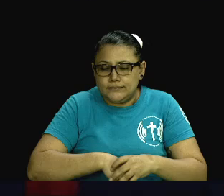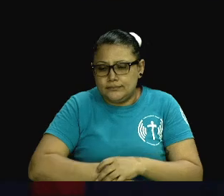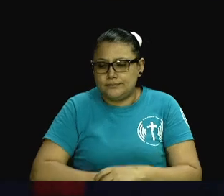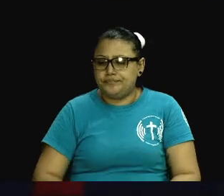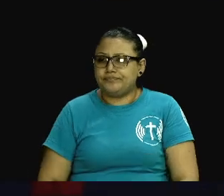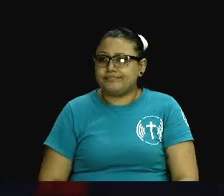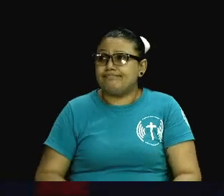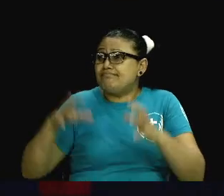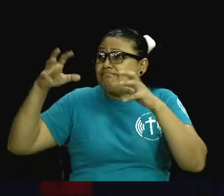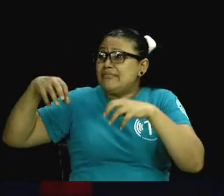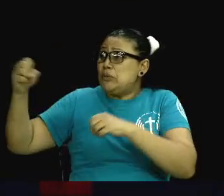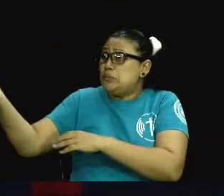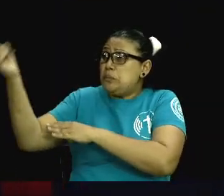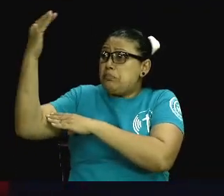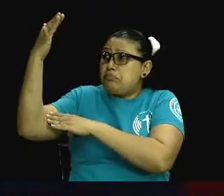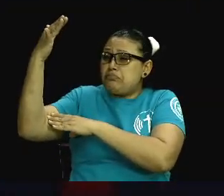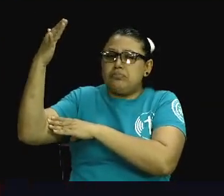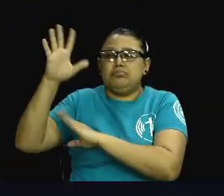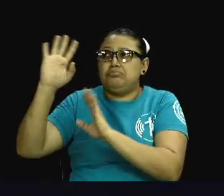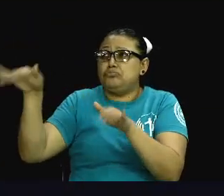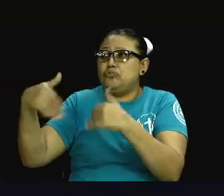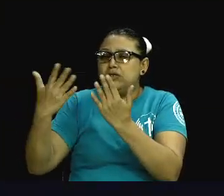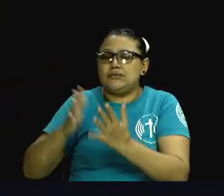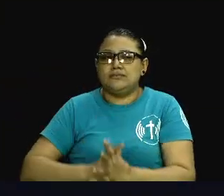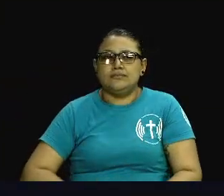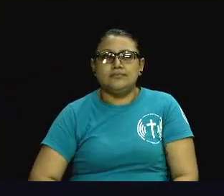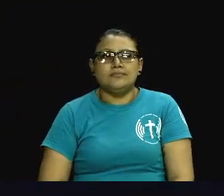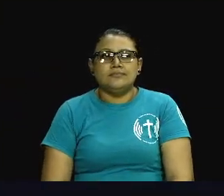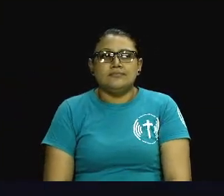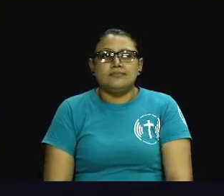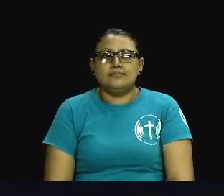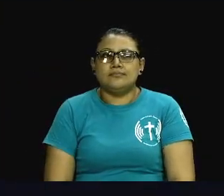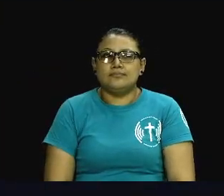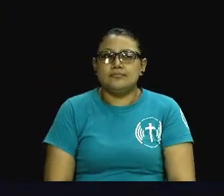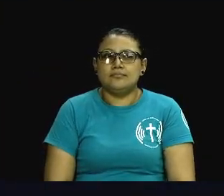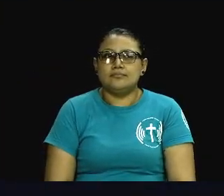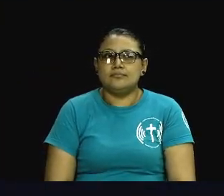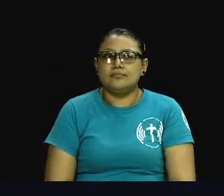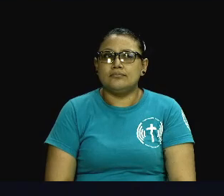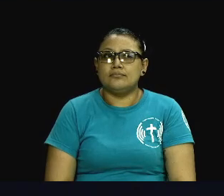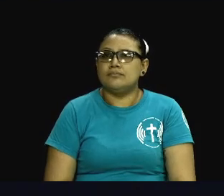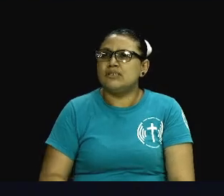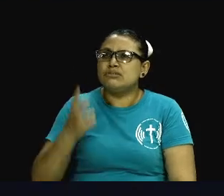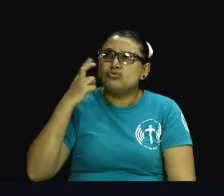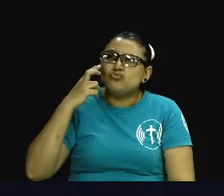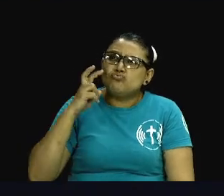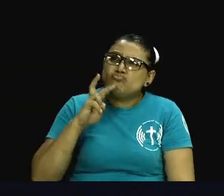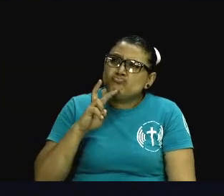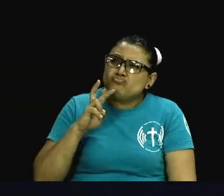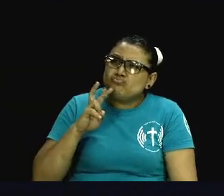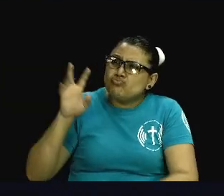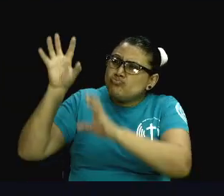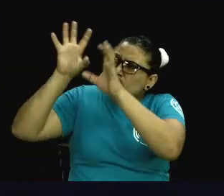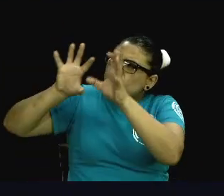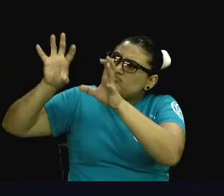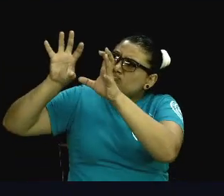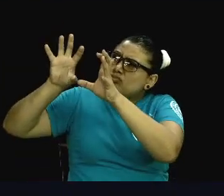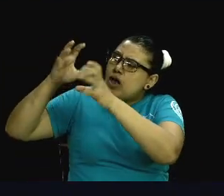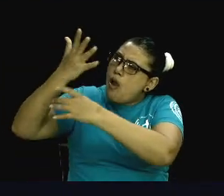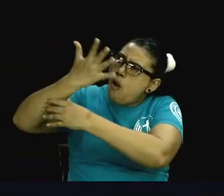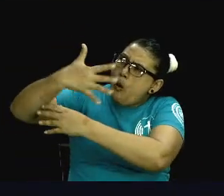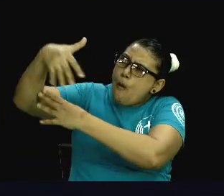dios y con la misión que le había encargado que fue lo que dijo yo una nube como la palma de mi mano dijo